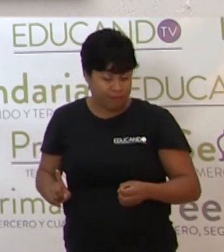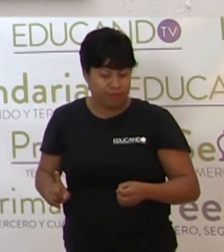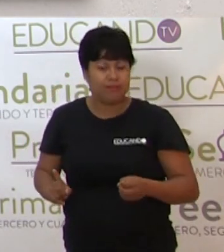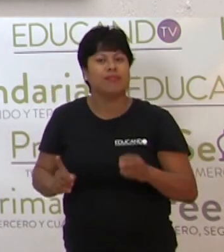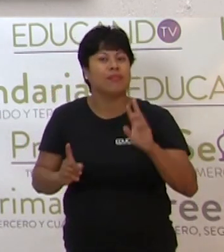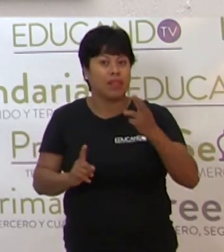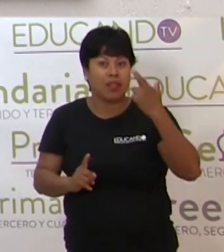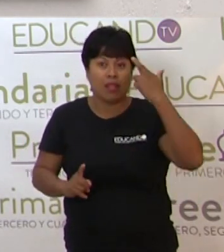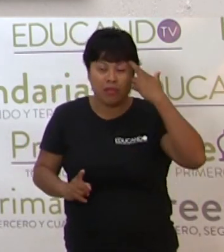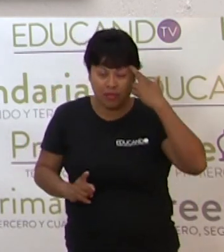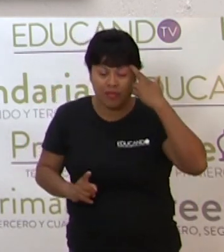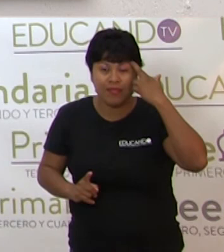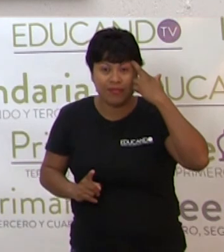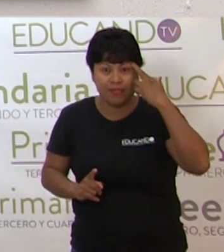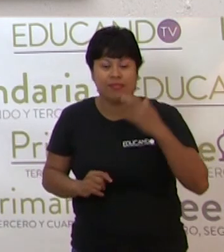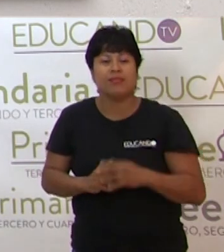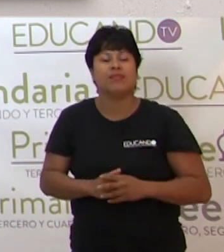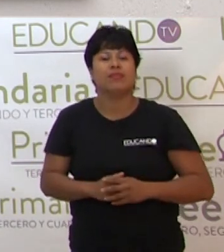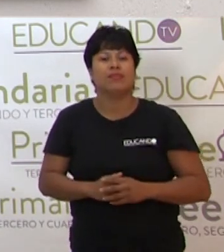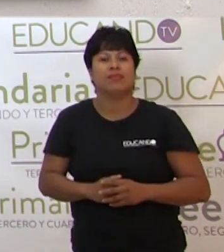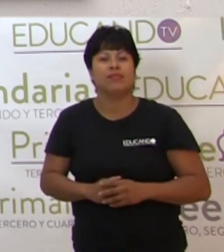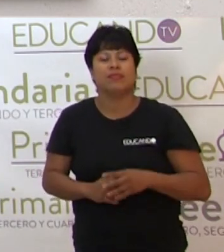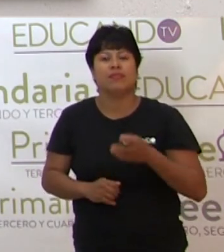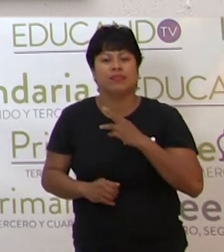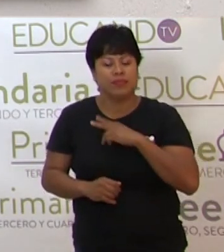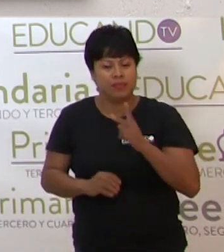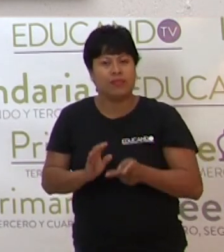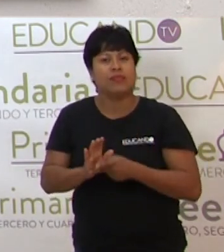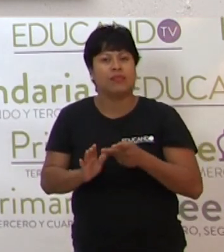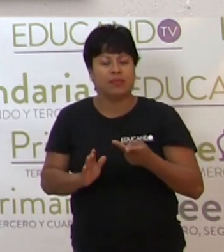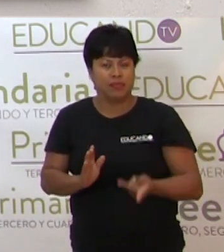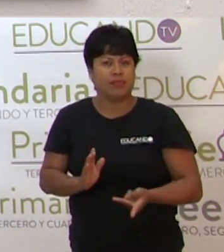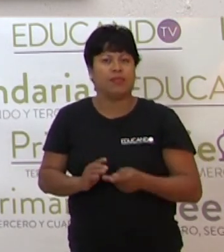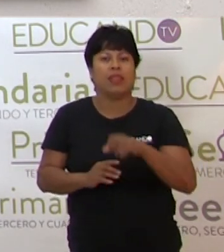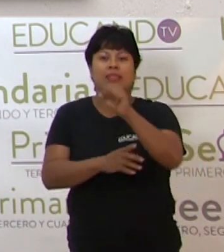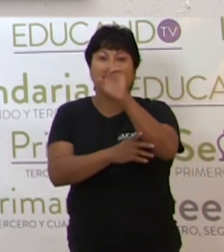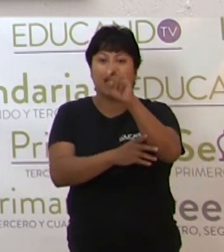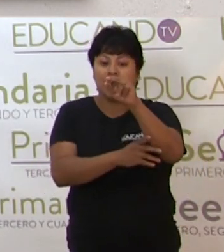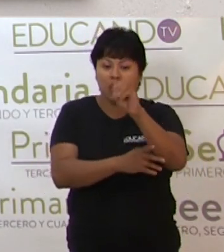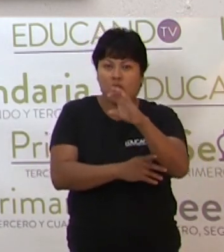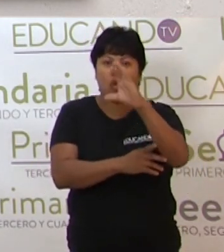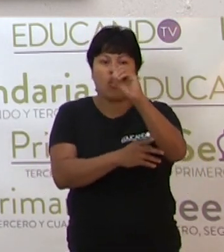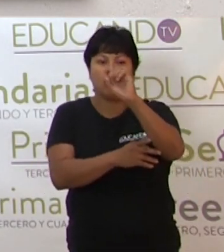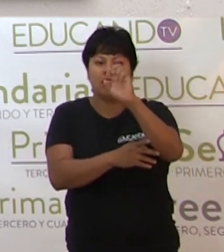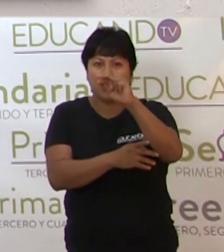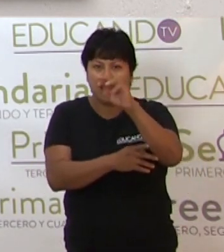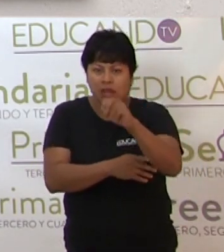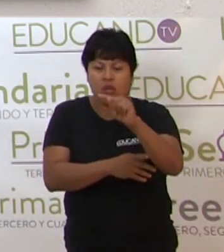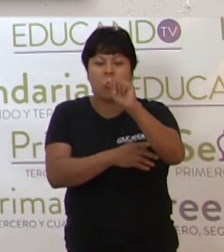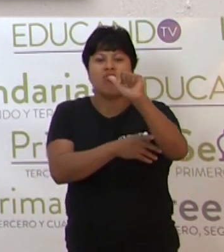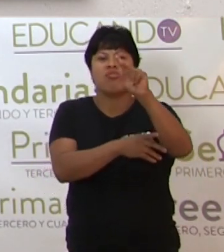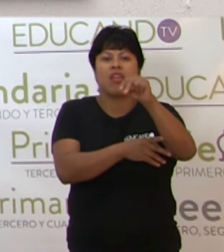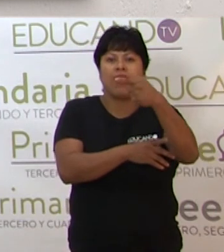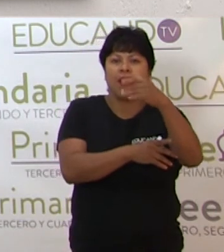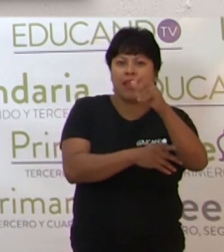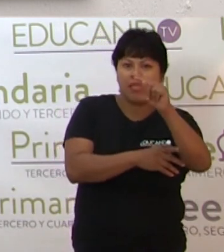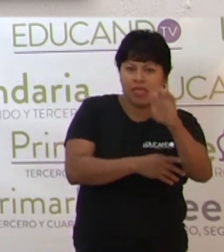a recordar, ¿sí? Vamos a repetirlo nuevamente: seno, coseno,